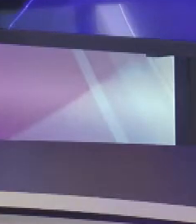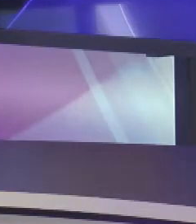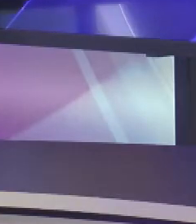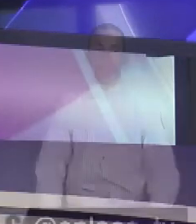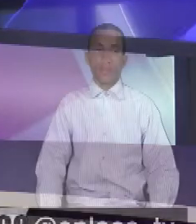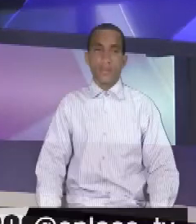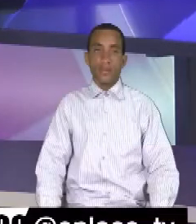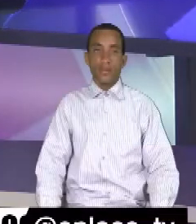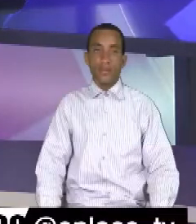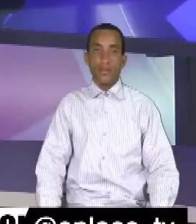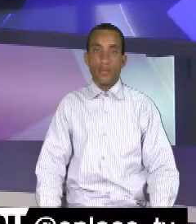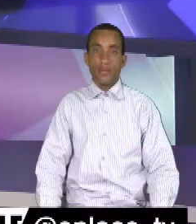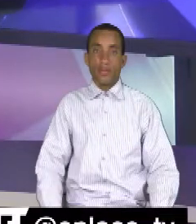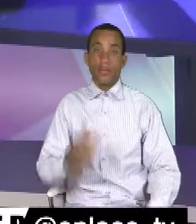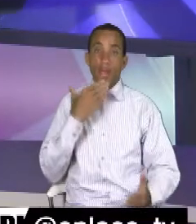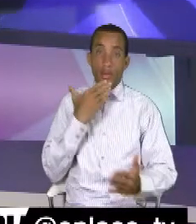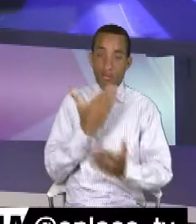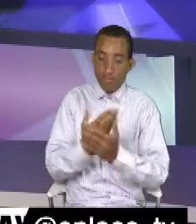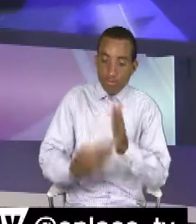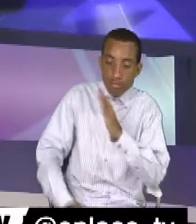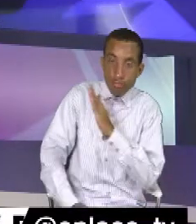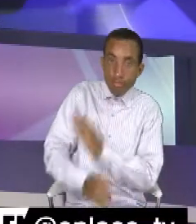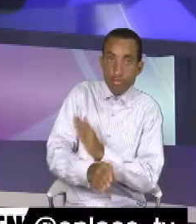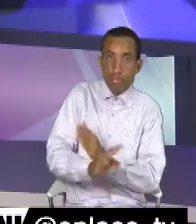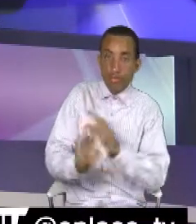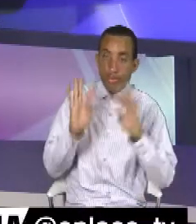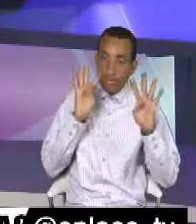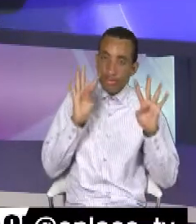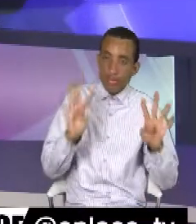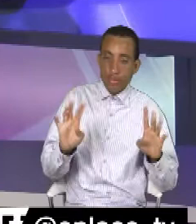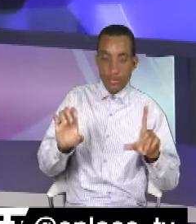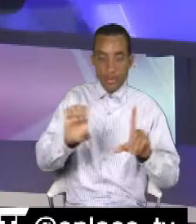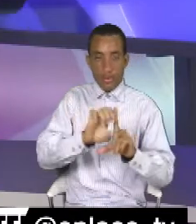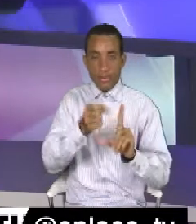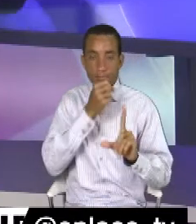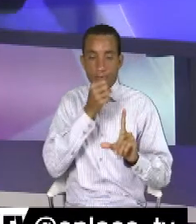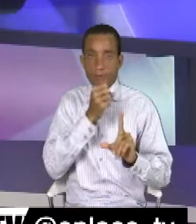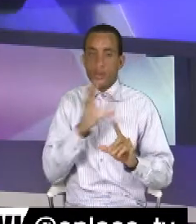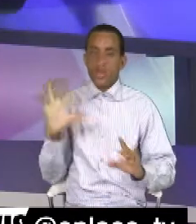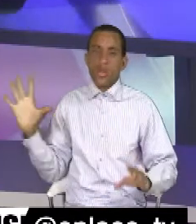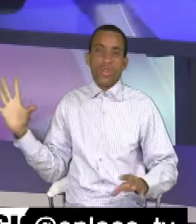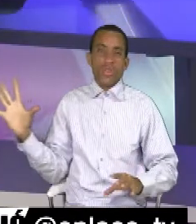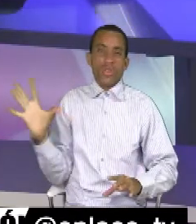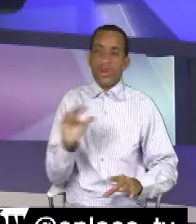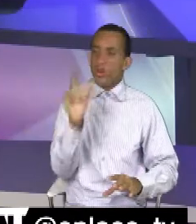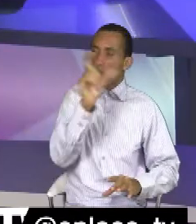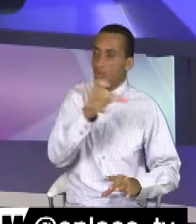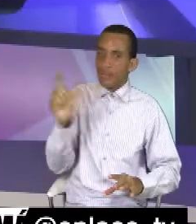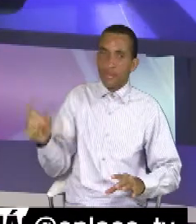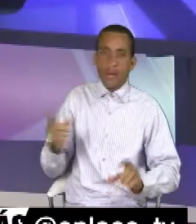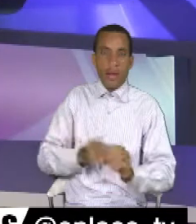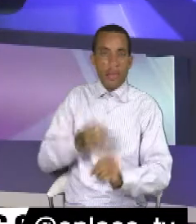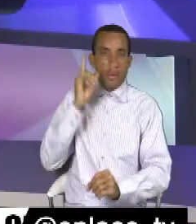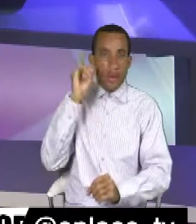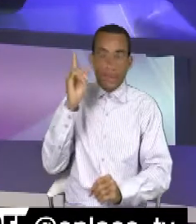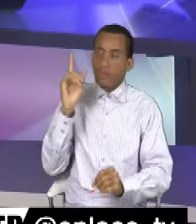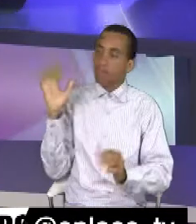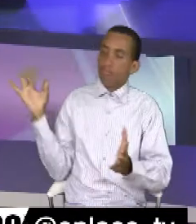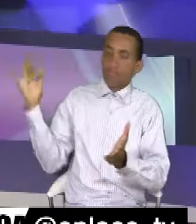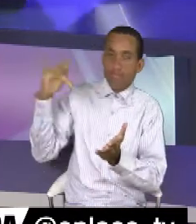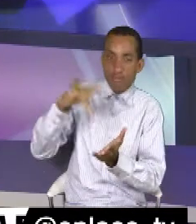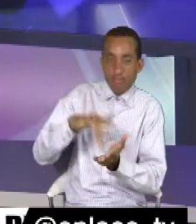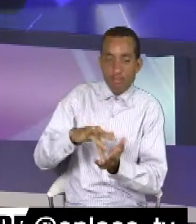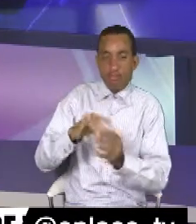Gracias por continuar con nosotros en Enlace Noticias. Personalidades políticas de todo el país asistieron a la movilización en defensa